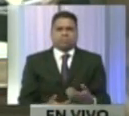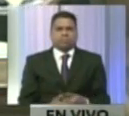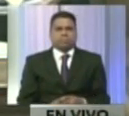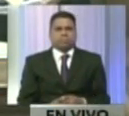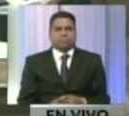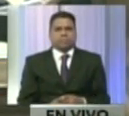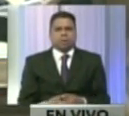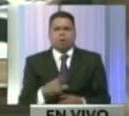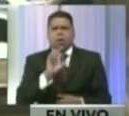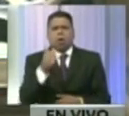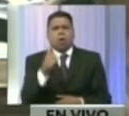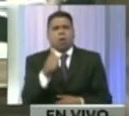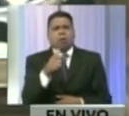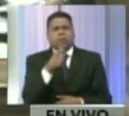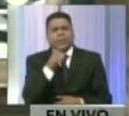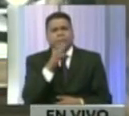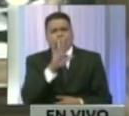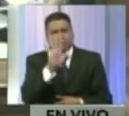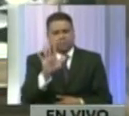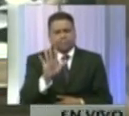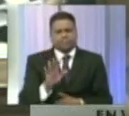¿Dónde está la otra pregunta de Sanguino? ¿Vale?